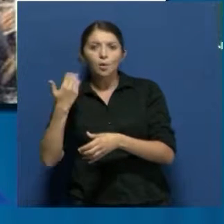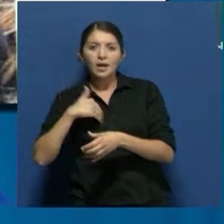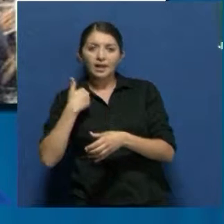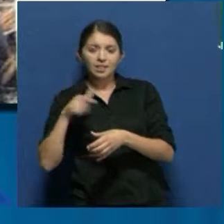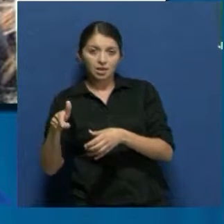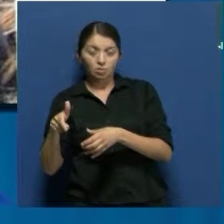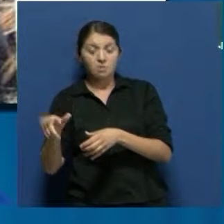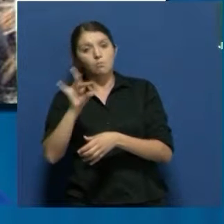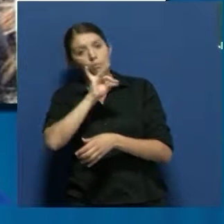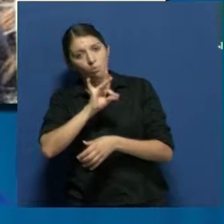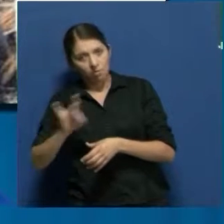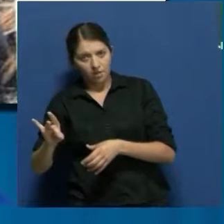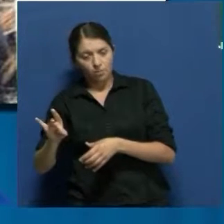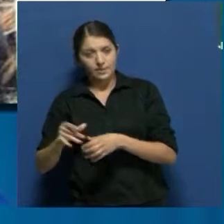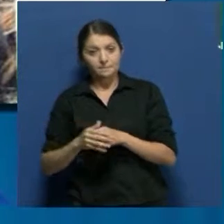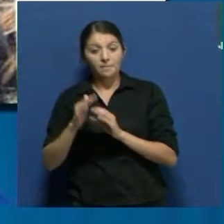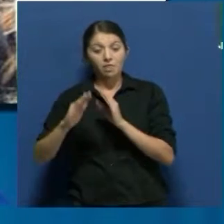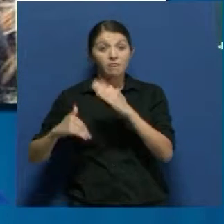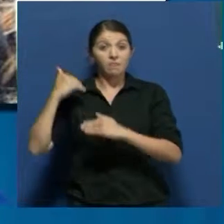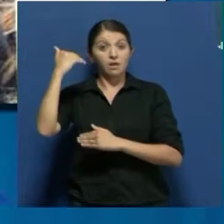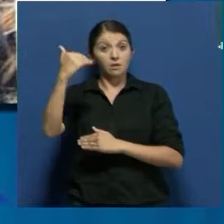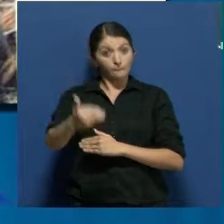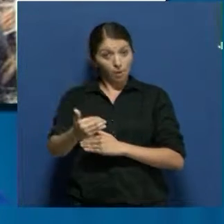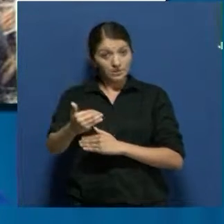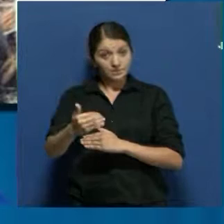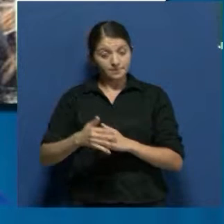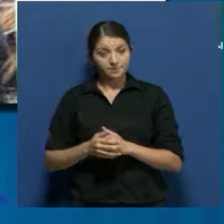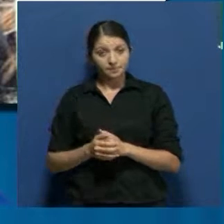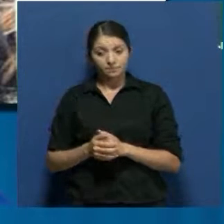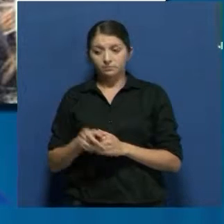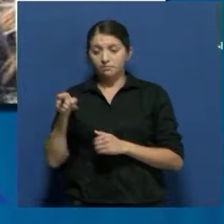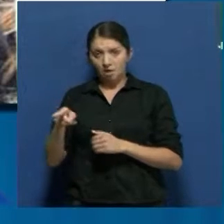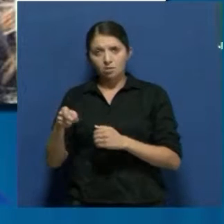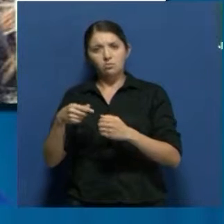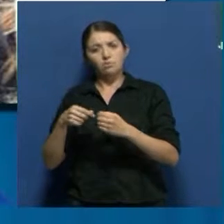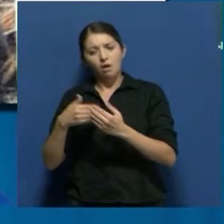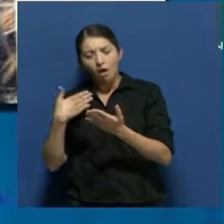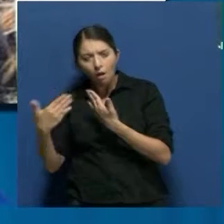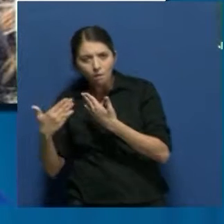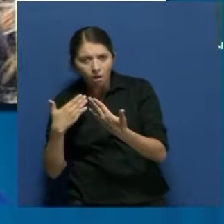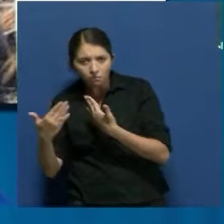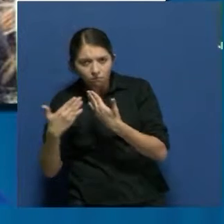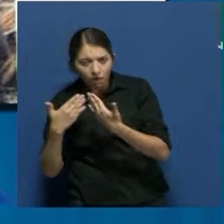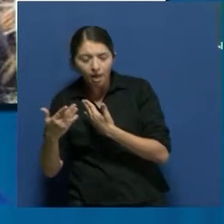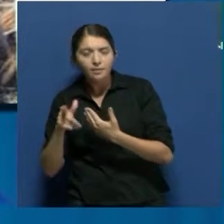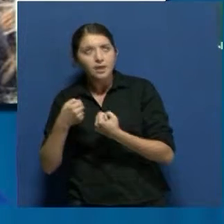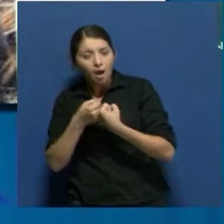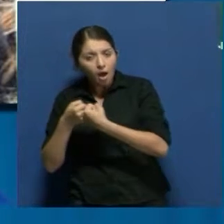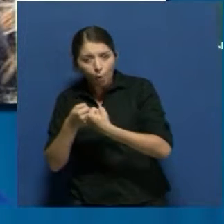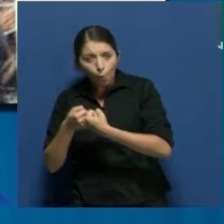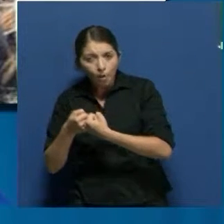gobierno nacional. Y posteriormente, sobre la base del acuerdo que se estaba pergeñando entre las dos partes y que se estaban